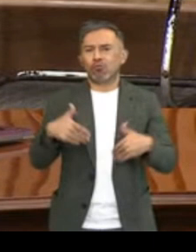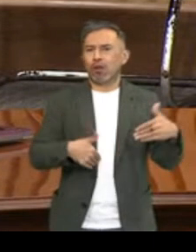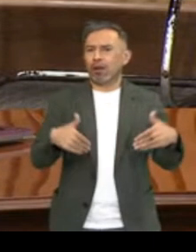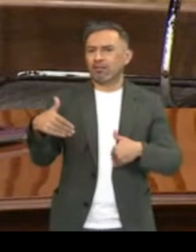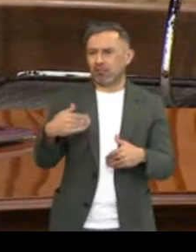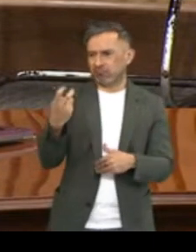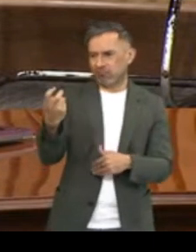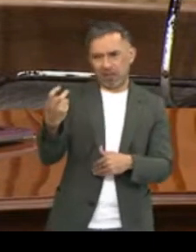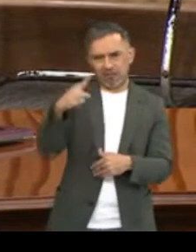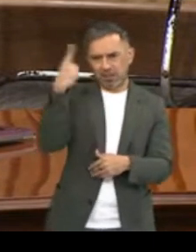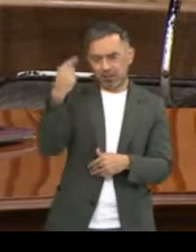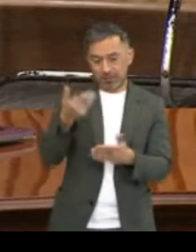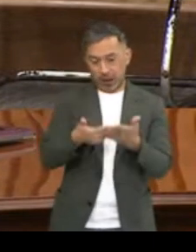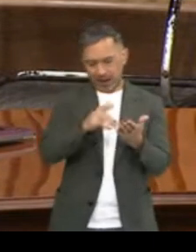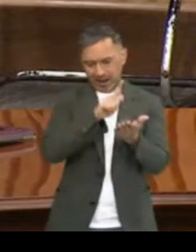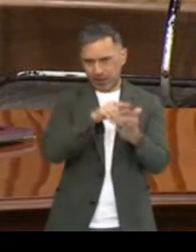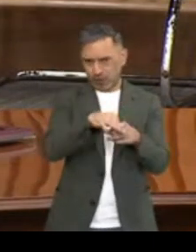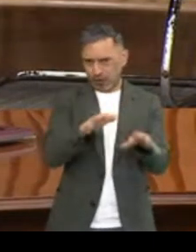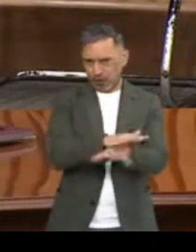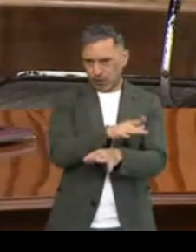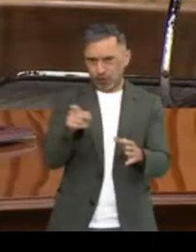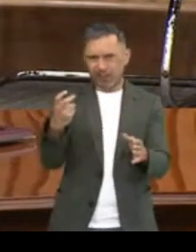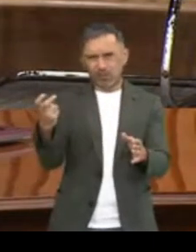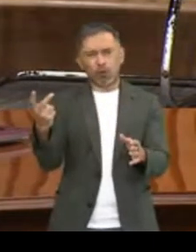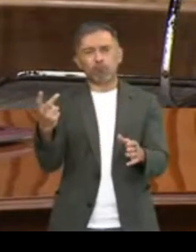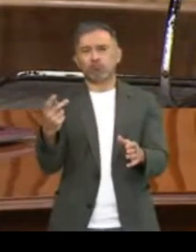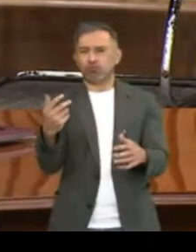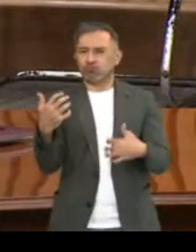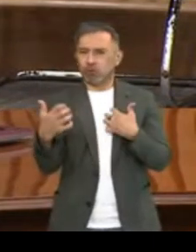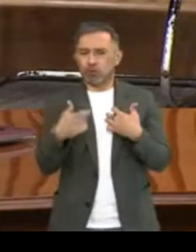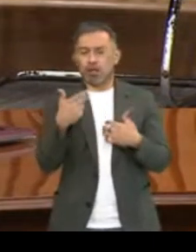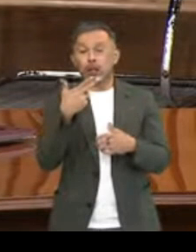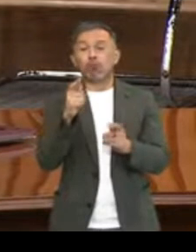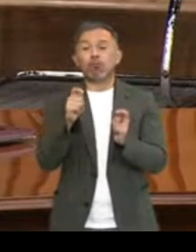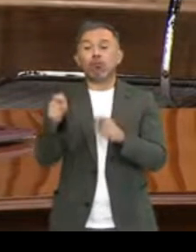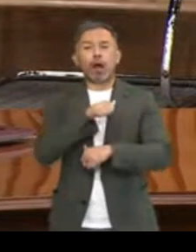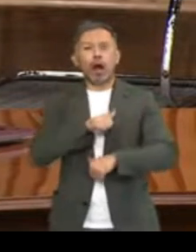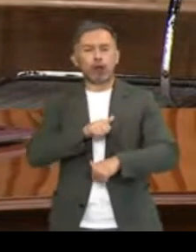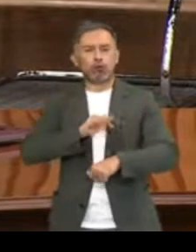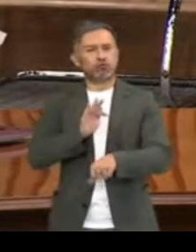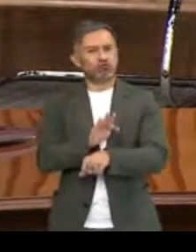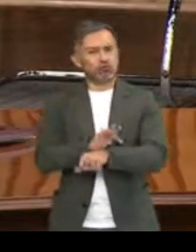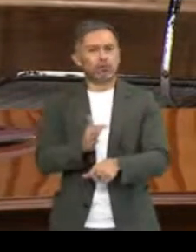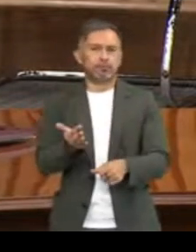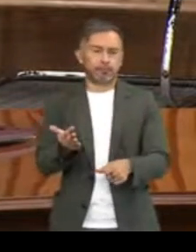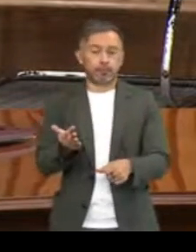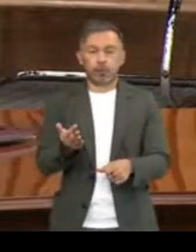reforma electoral, una lucha vulgar por cargos. Y bueno, lo que sí llama la